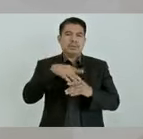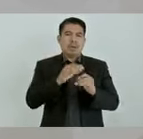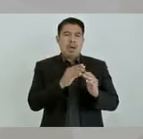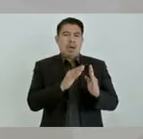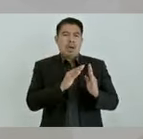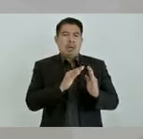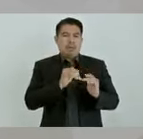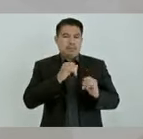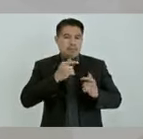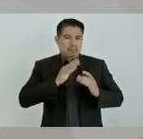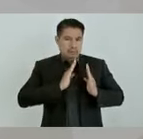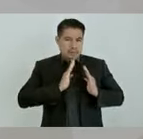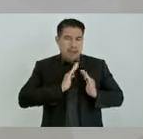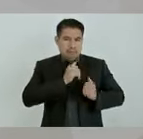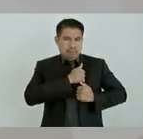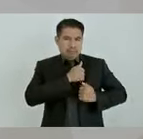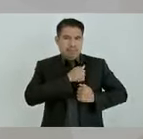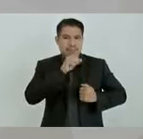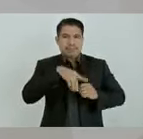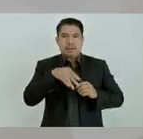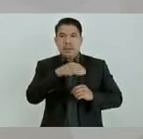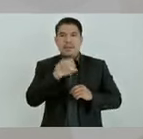militar de Santa Lucía.